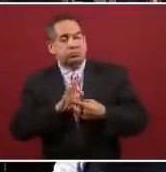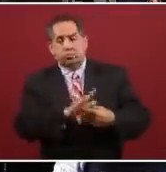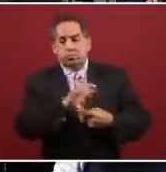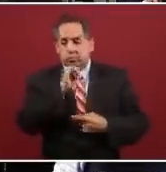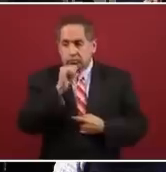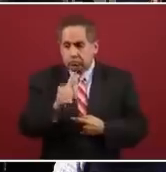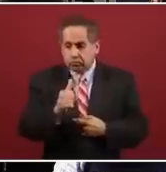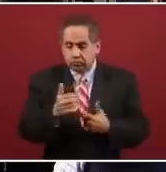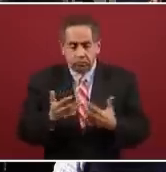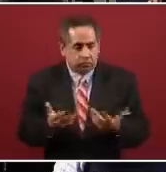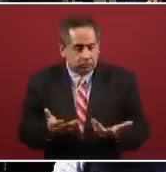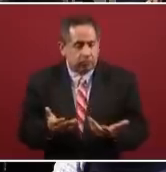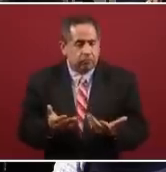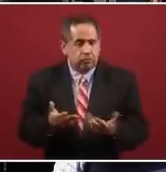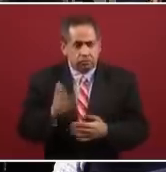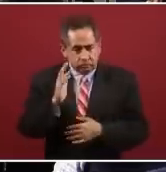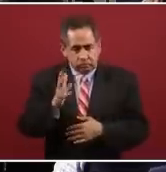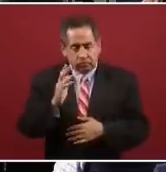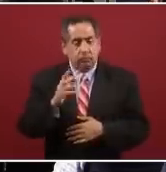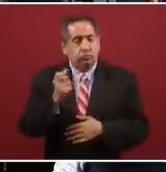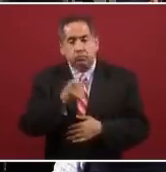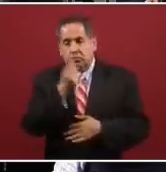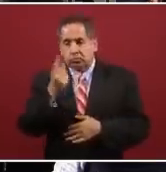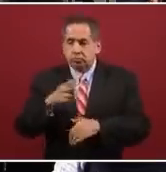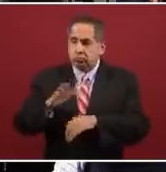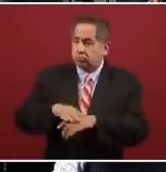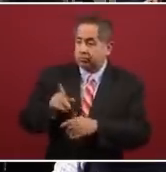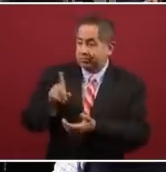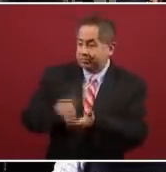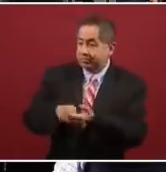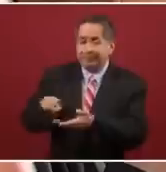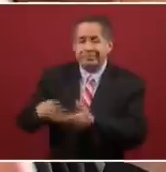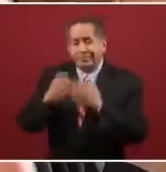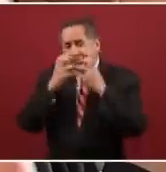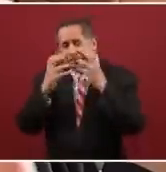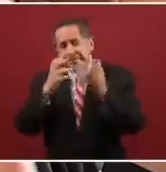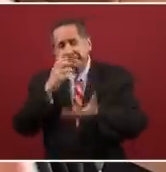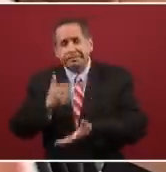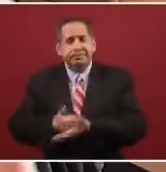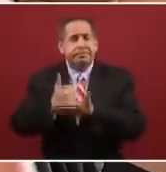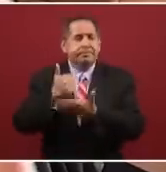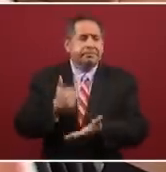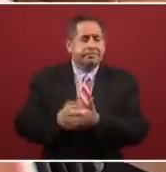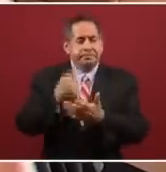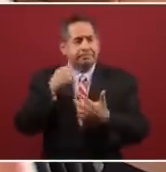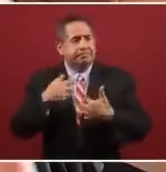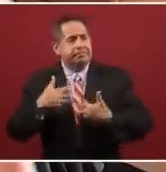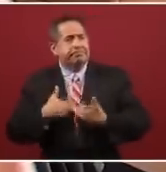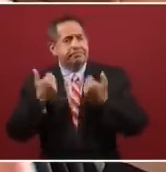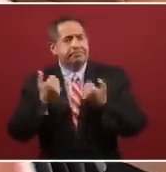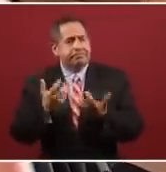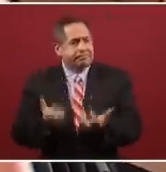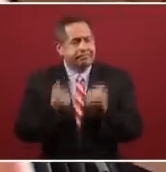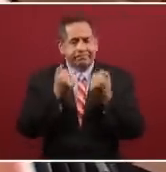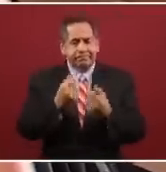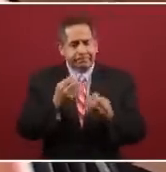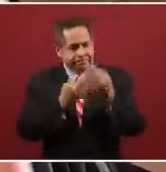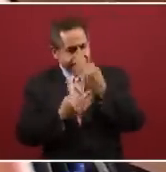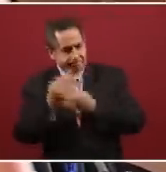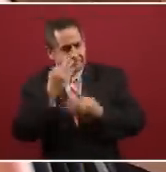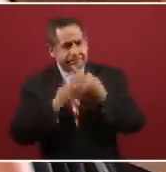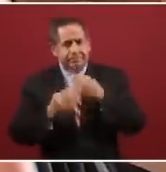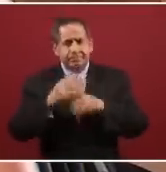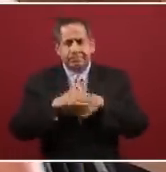se encuentran ellos. Ha habido, de hecho, llamados de auxilio desde dentro de este albergue para que se les dé atención médica,